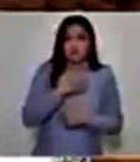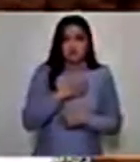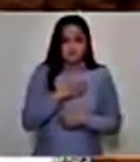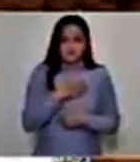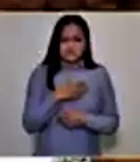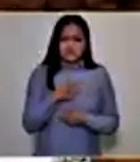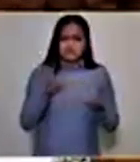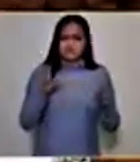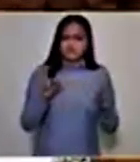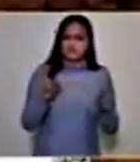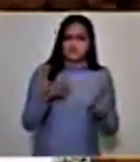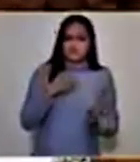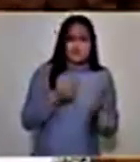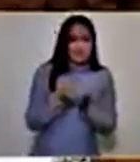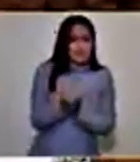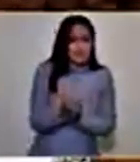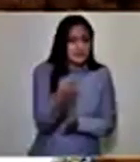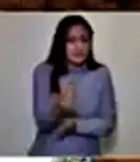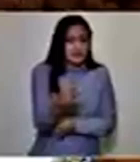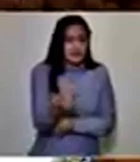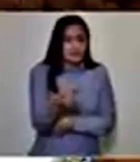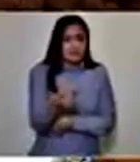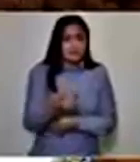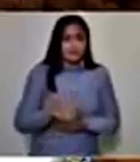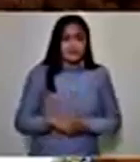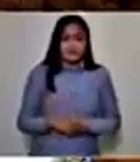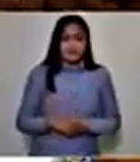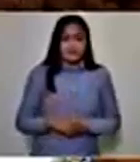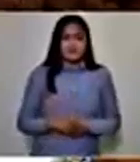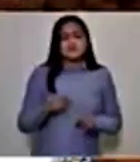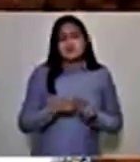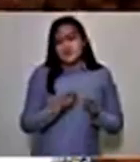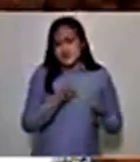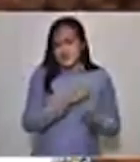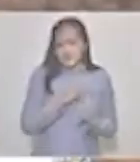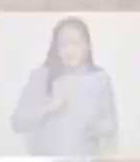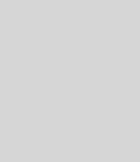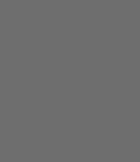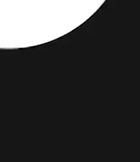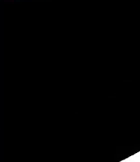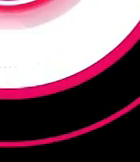No somos parte de esa decisión. Que quede claro.